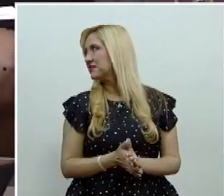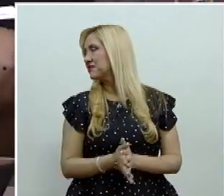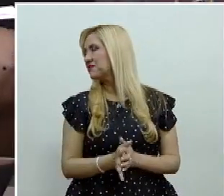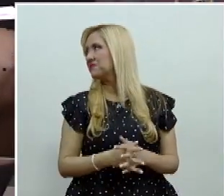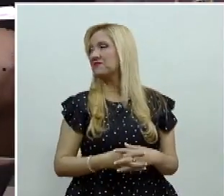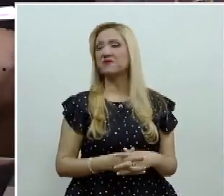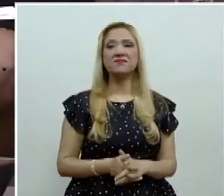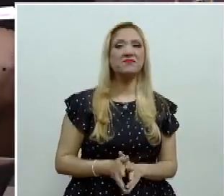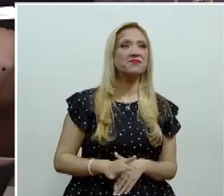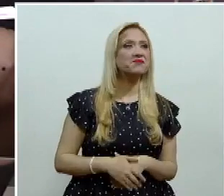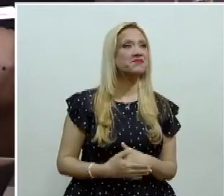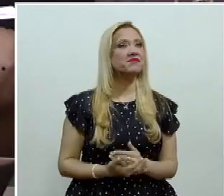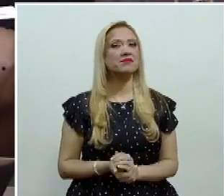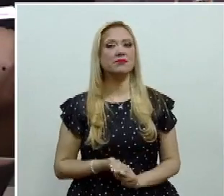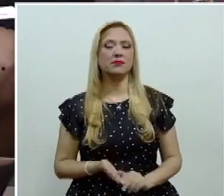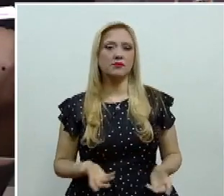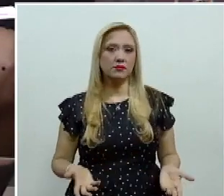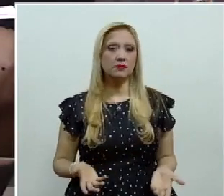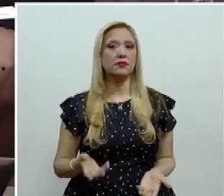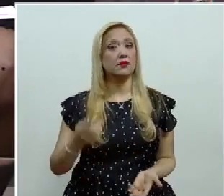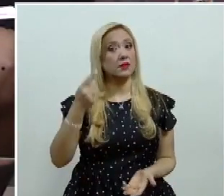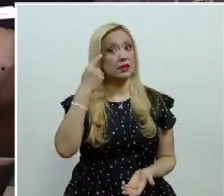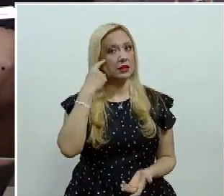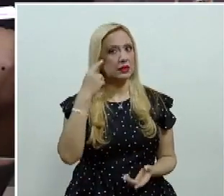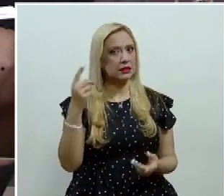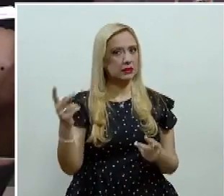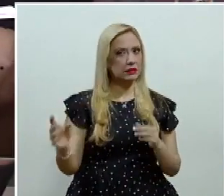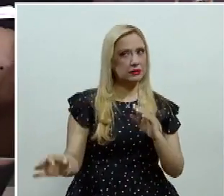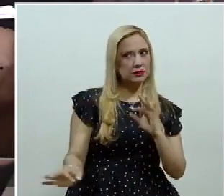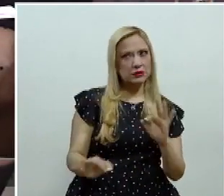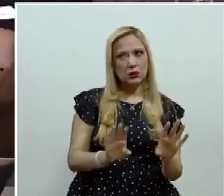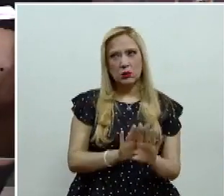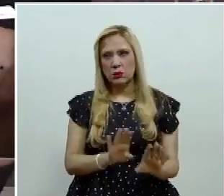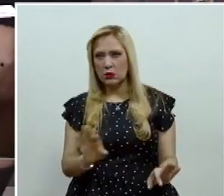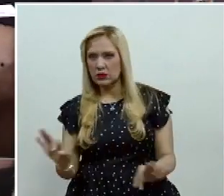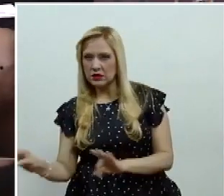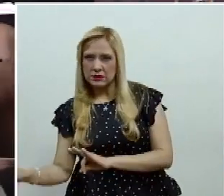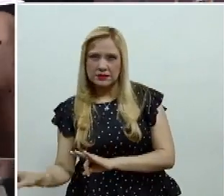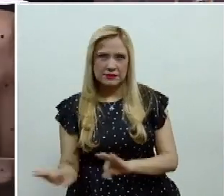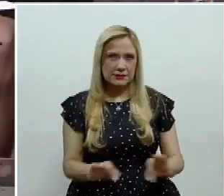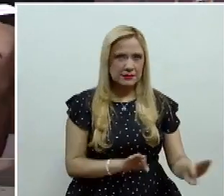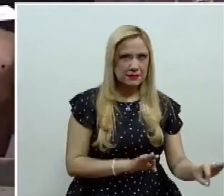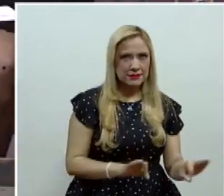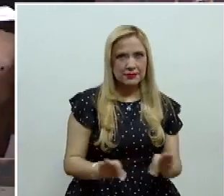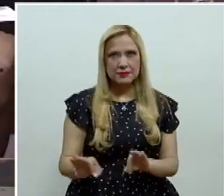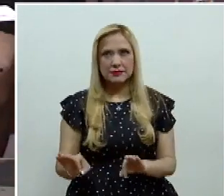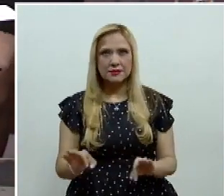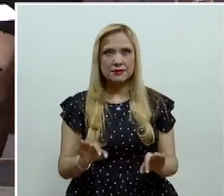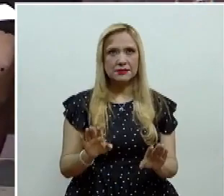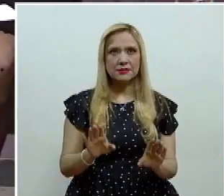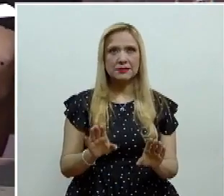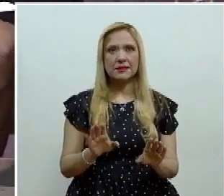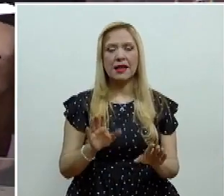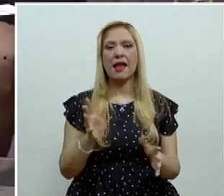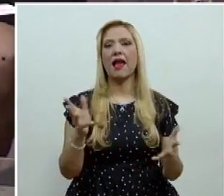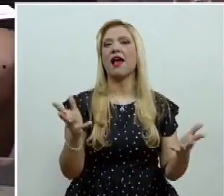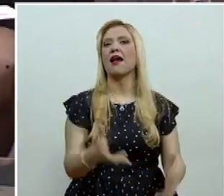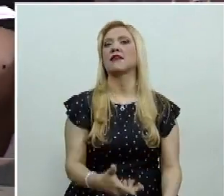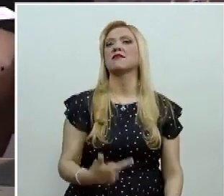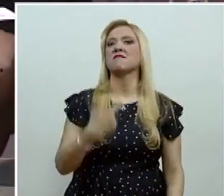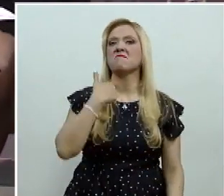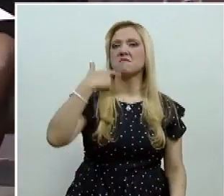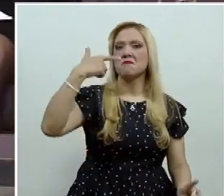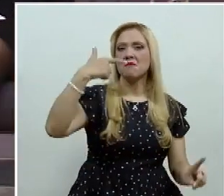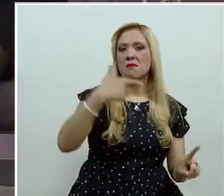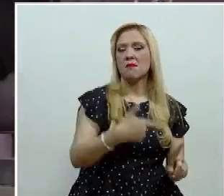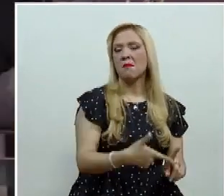investigaciones bien pensadas, bien realizadas, se puede aportar también, como decías, a la parte preventiva. Claro. Magistrada, ¿qué tan